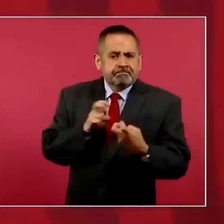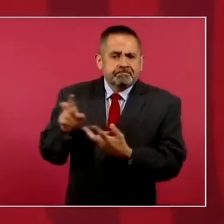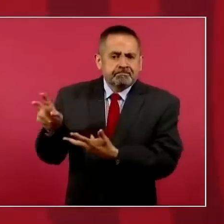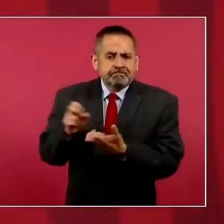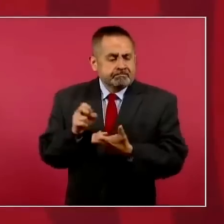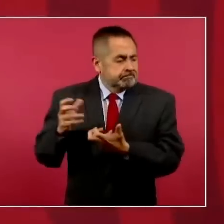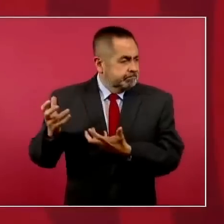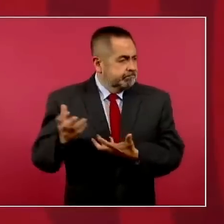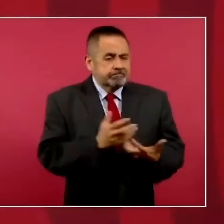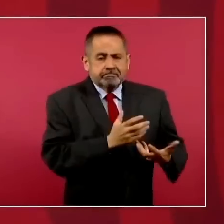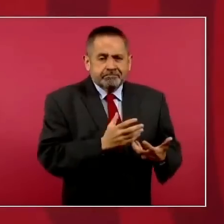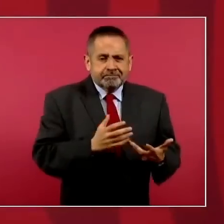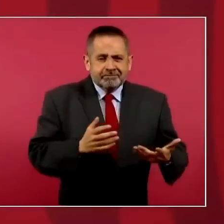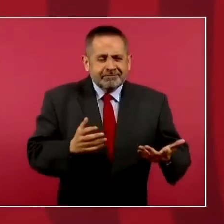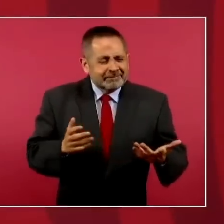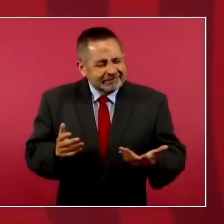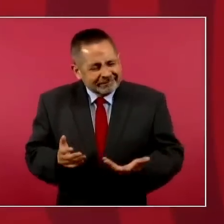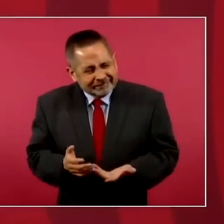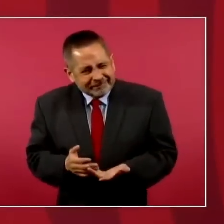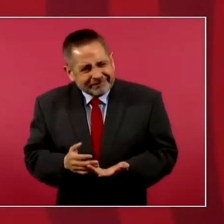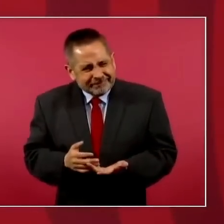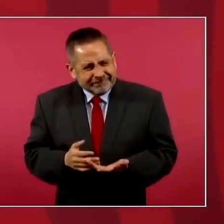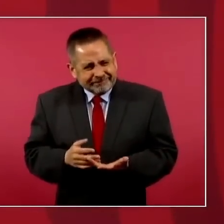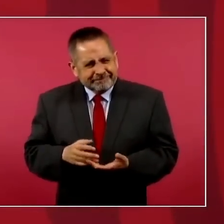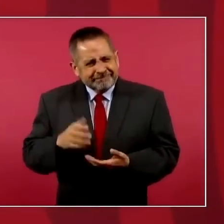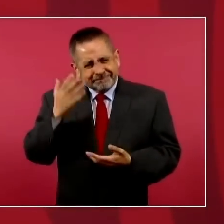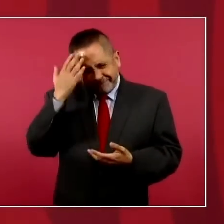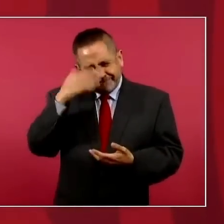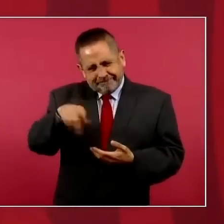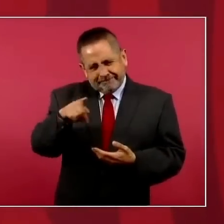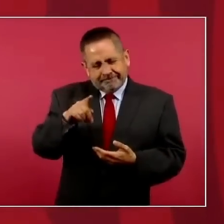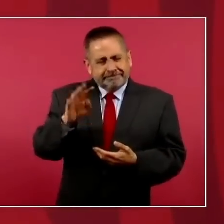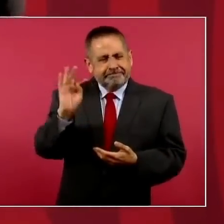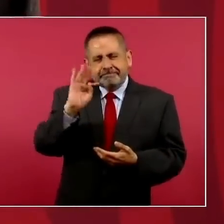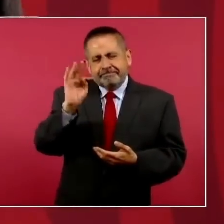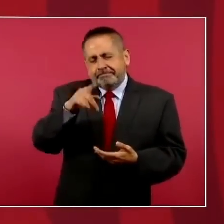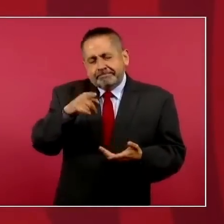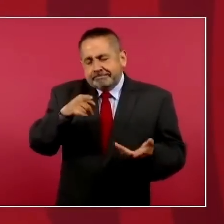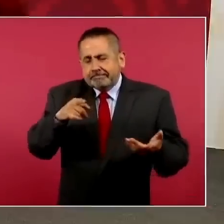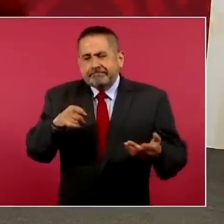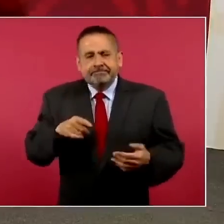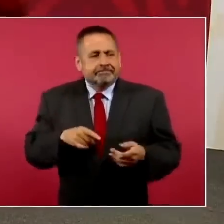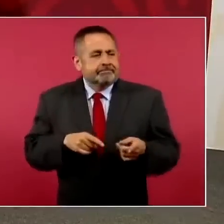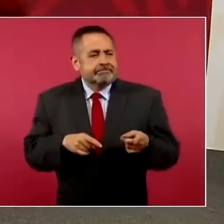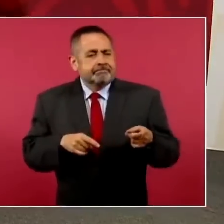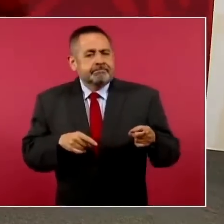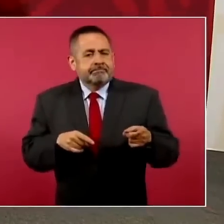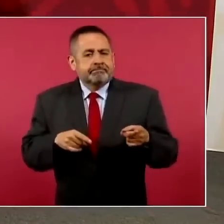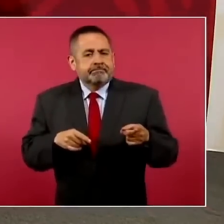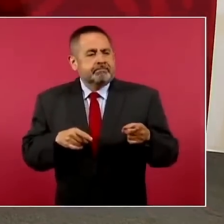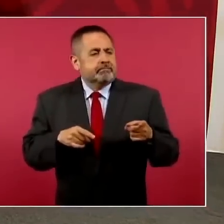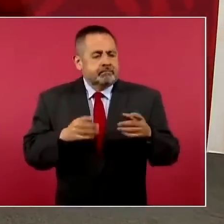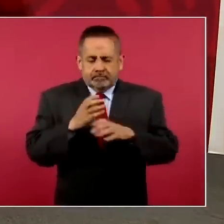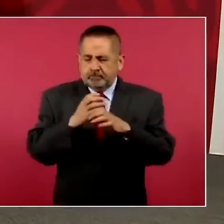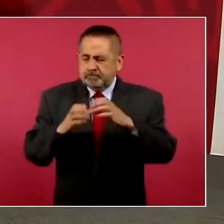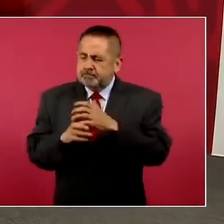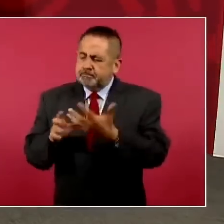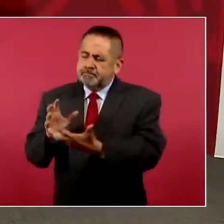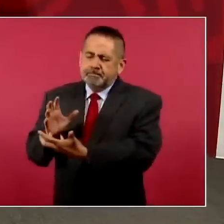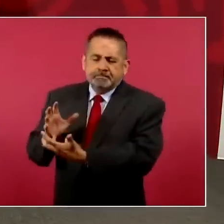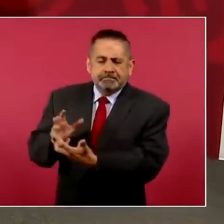Como dicen los abogados, aceptando sin conceder de que se quedaran con los bienes,